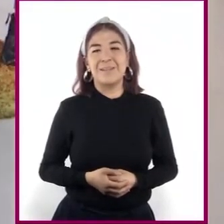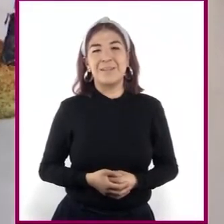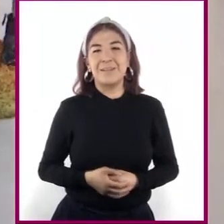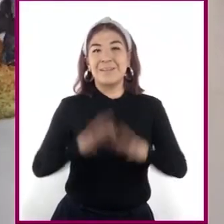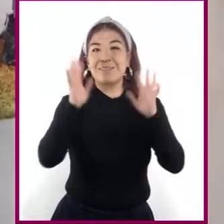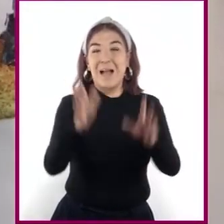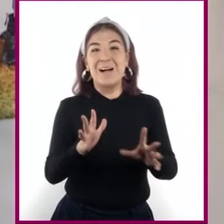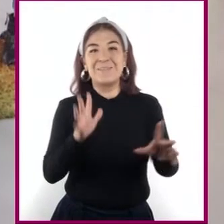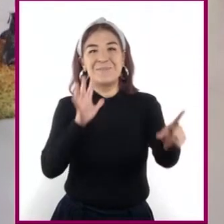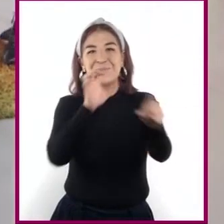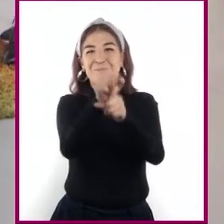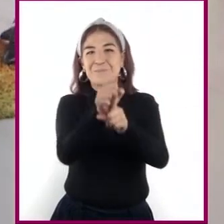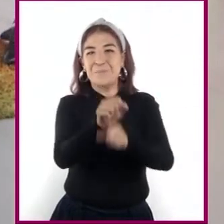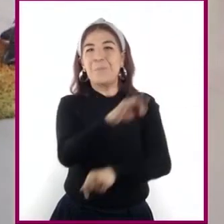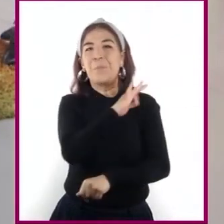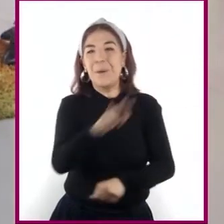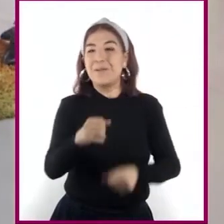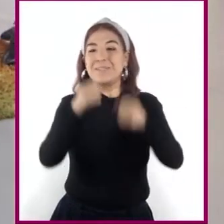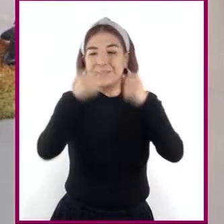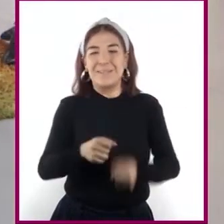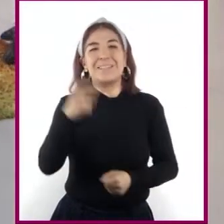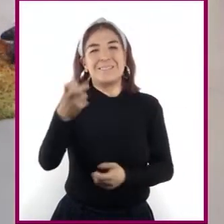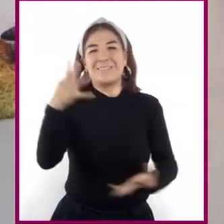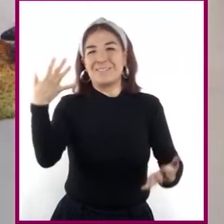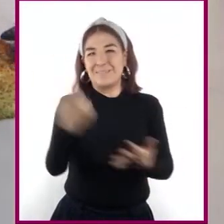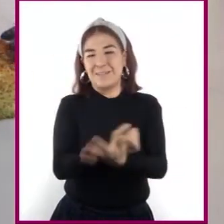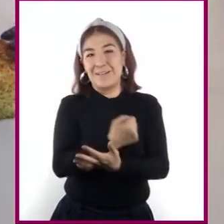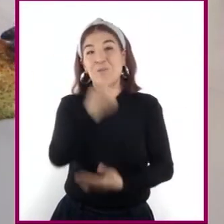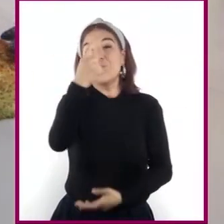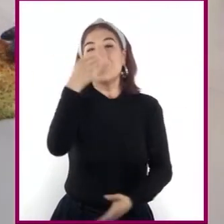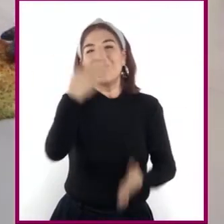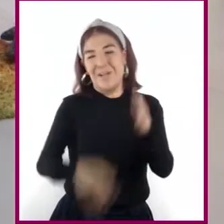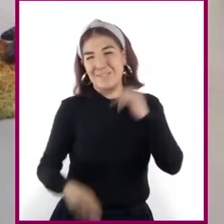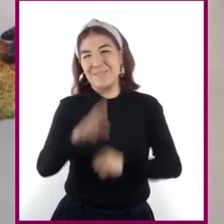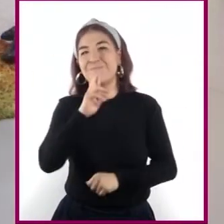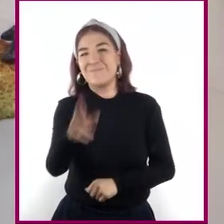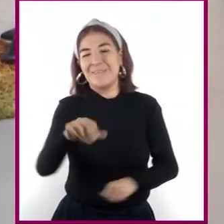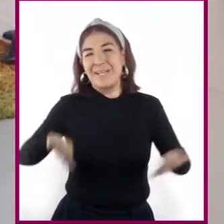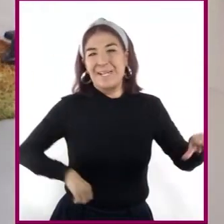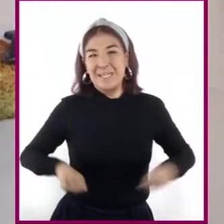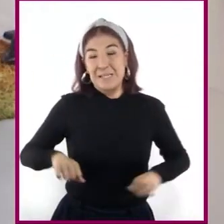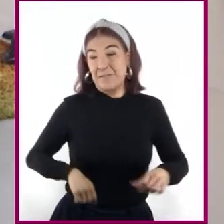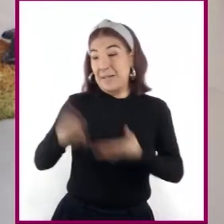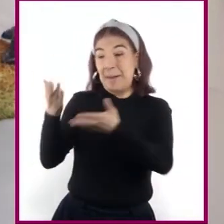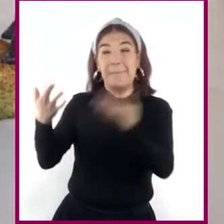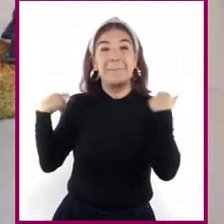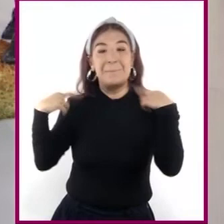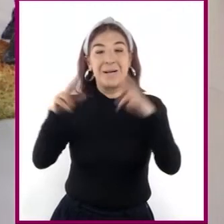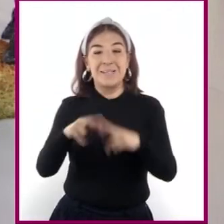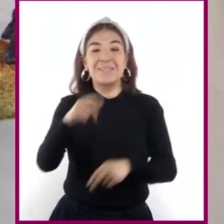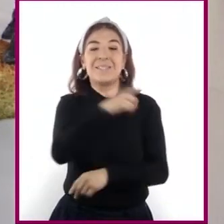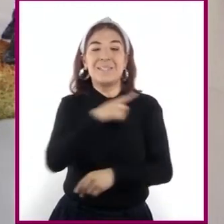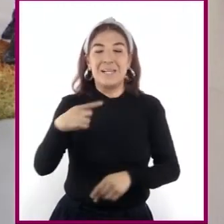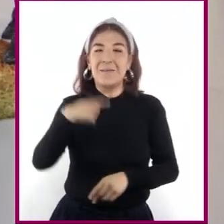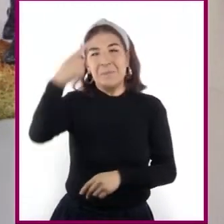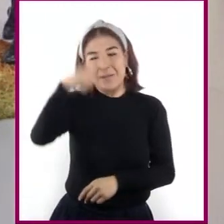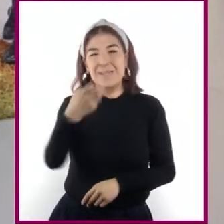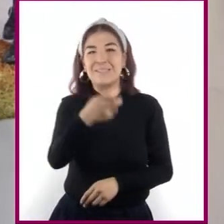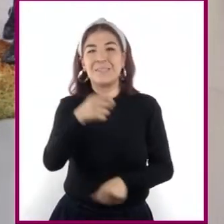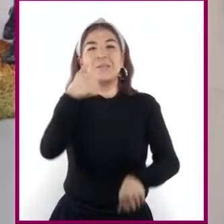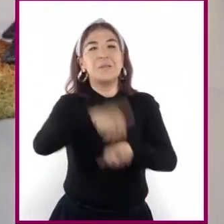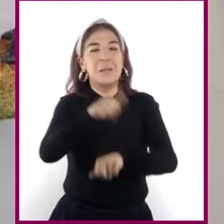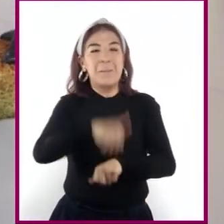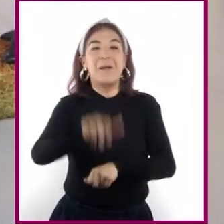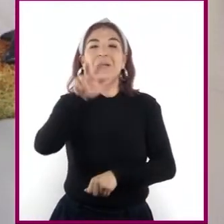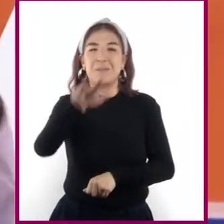Llegamos a la meta para garantizar el triunfo. Solo falta resolver el reto que el maestro Felipe tiene para la casilla